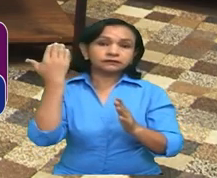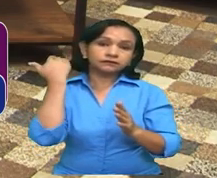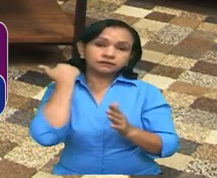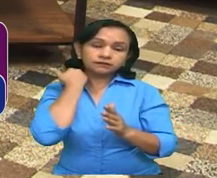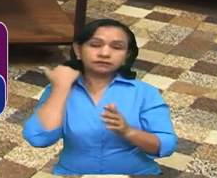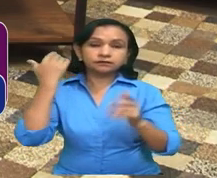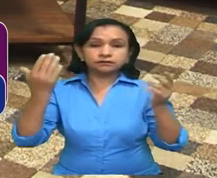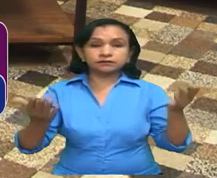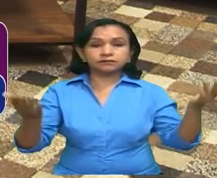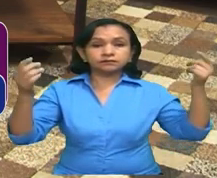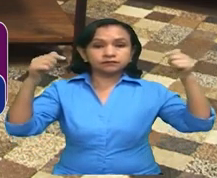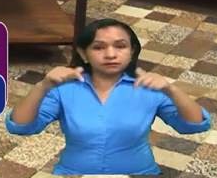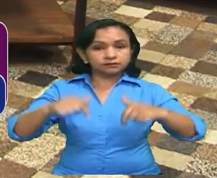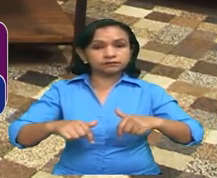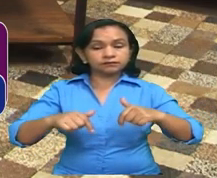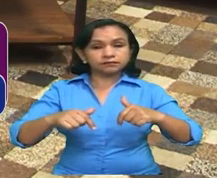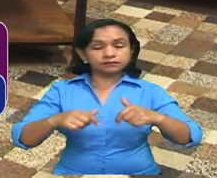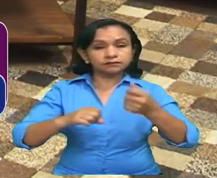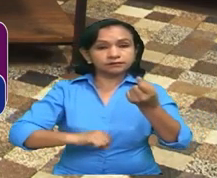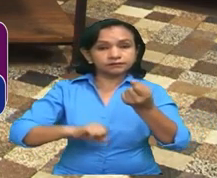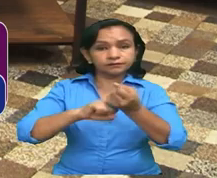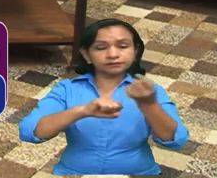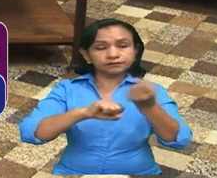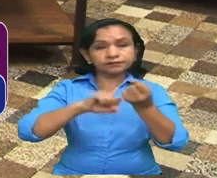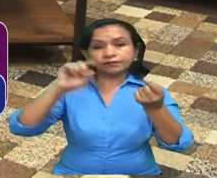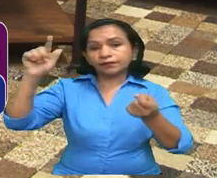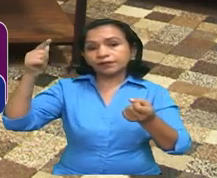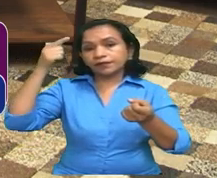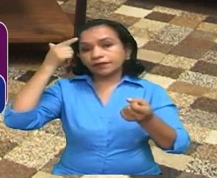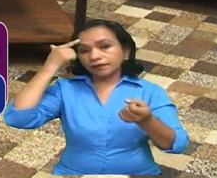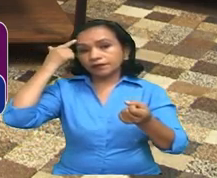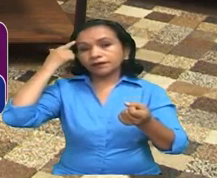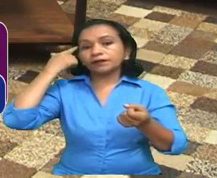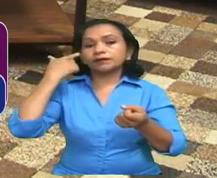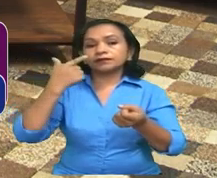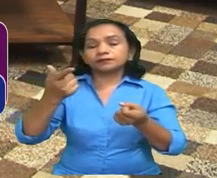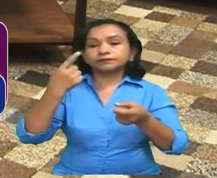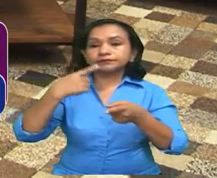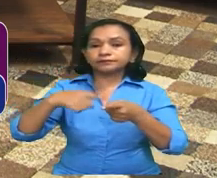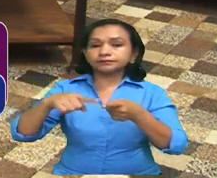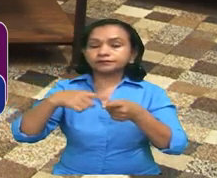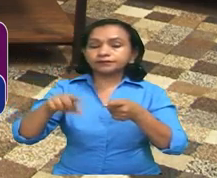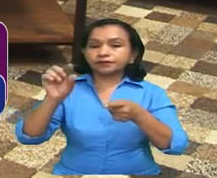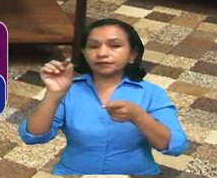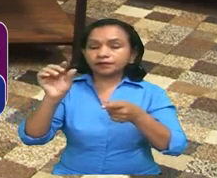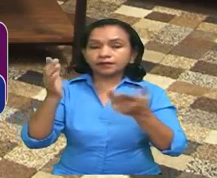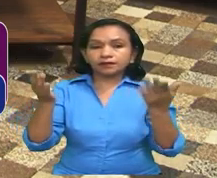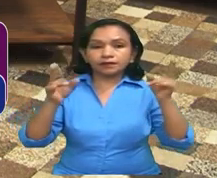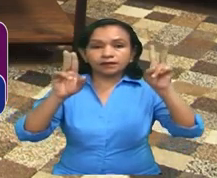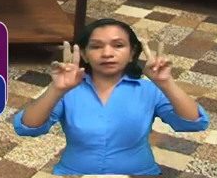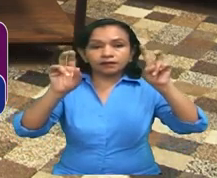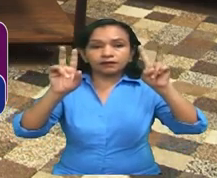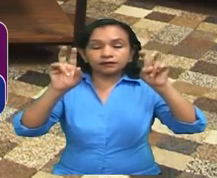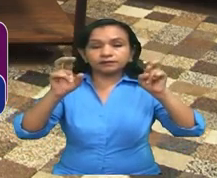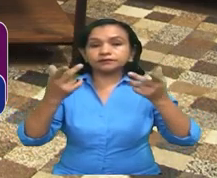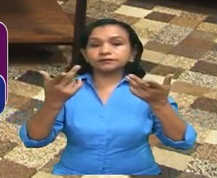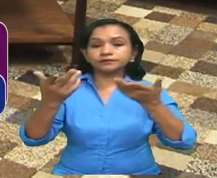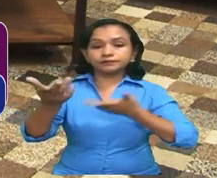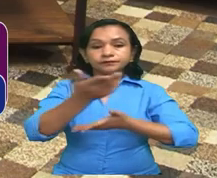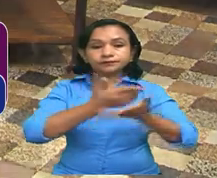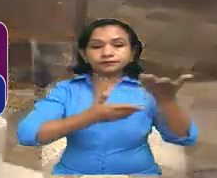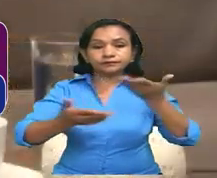disponible. También fue una oportunidad para aquellos pequeños empresarios que no habían tenido oportunidad en ferias anteriores que se han